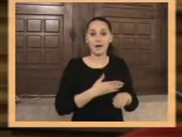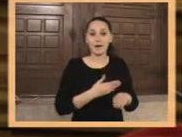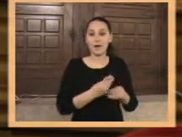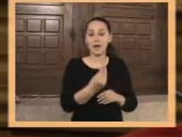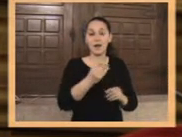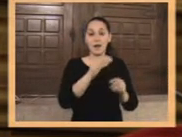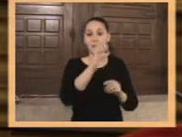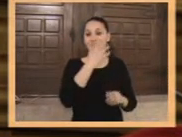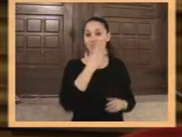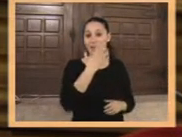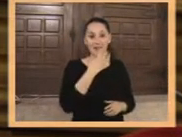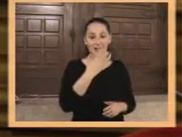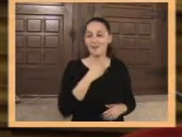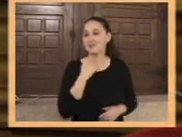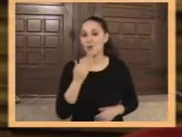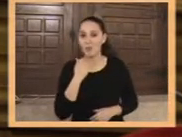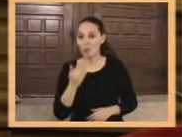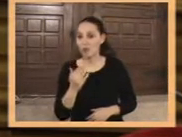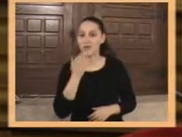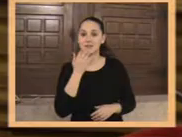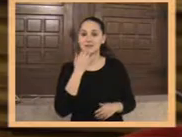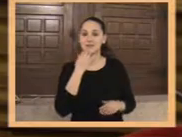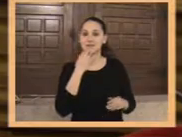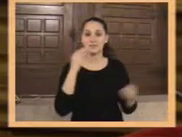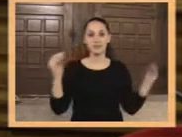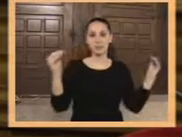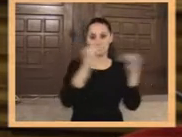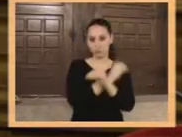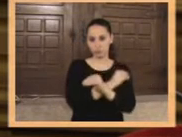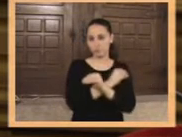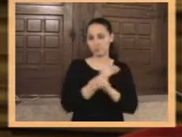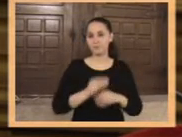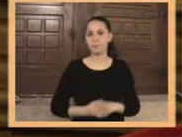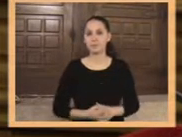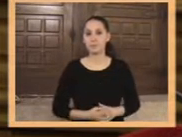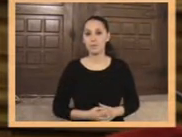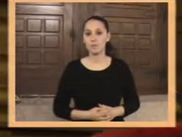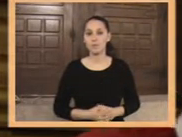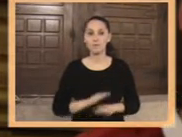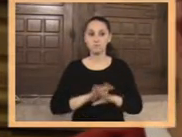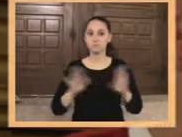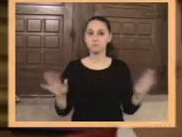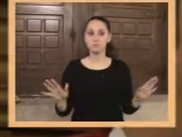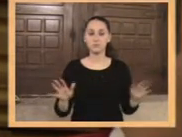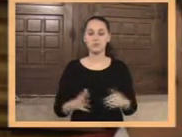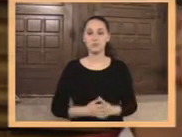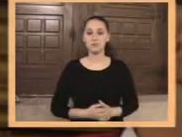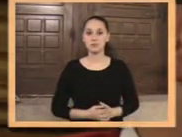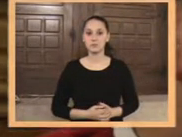ir en un sentido diferente al que ustedes pudieran entender. Y nada más, pues eso es lo que quería